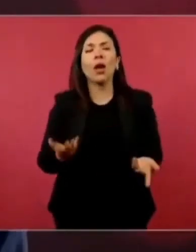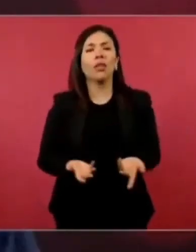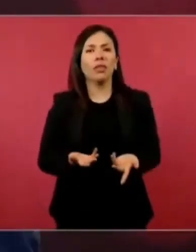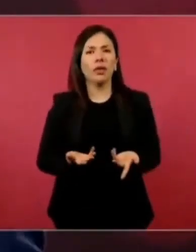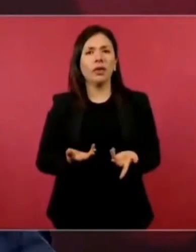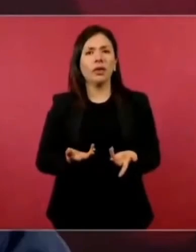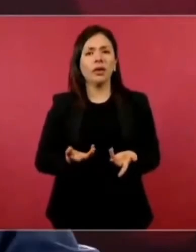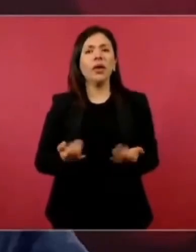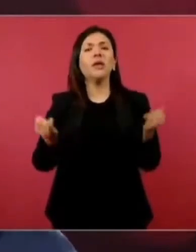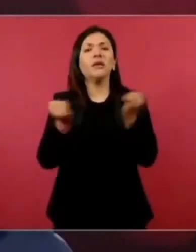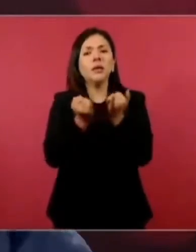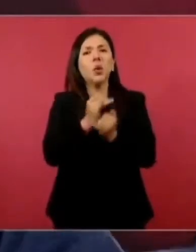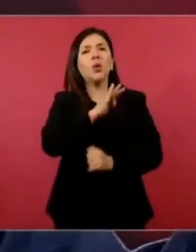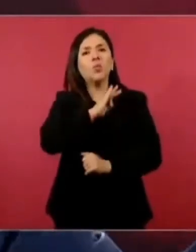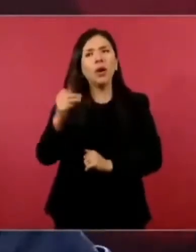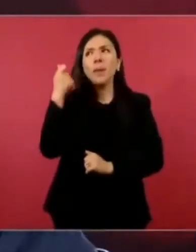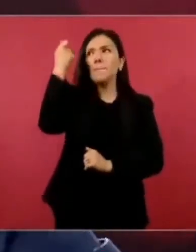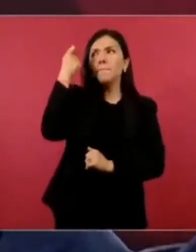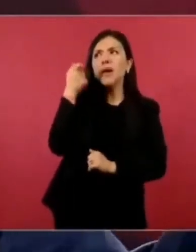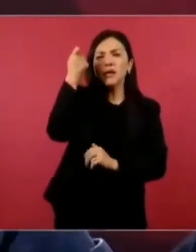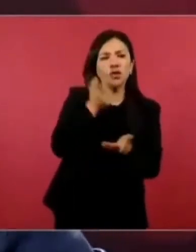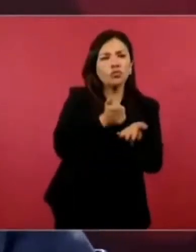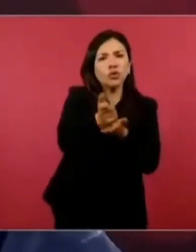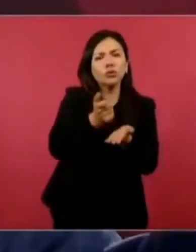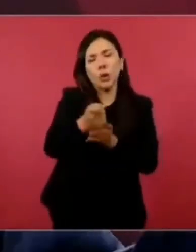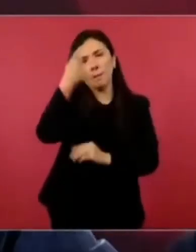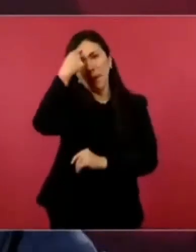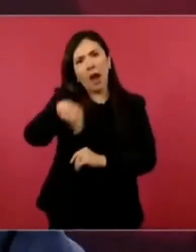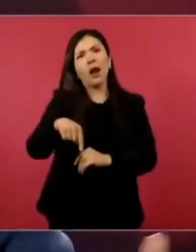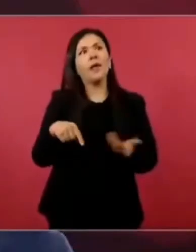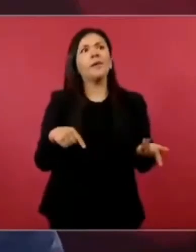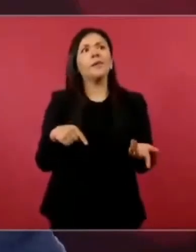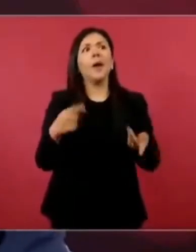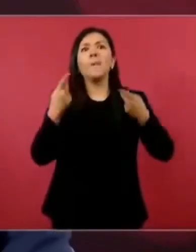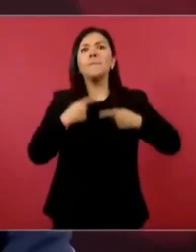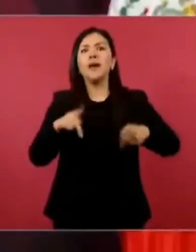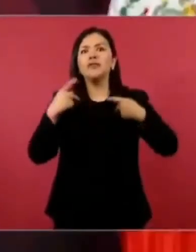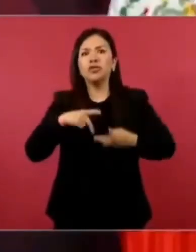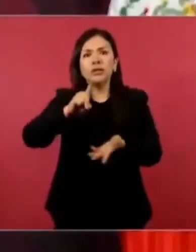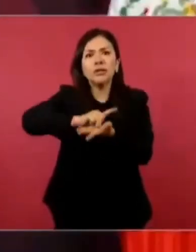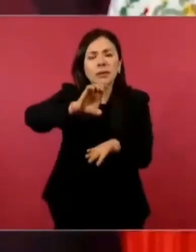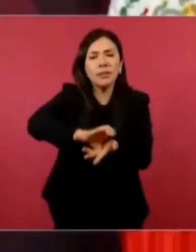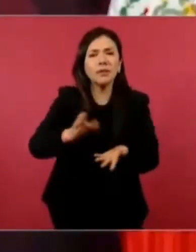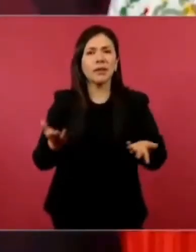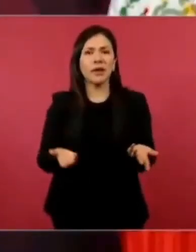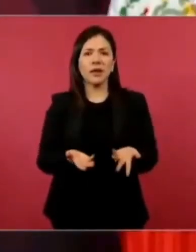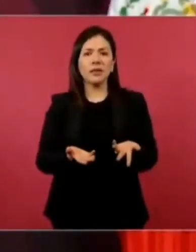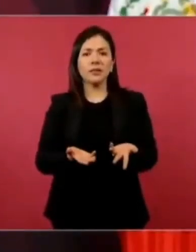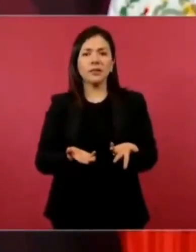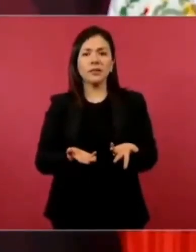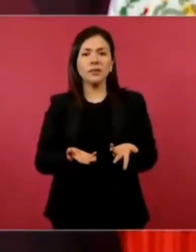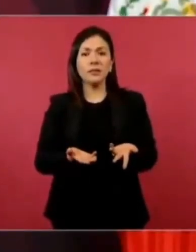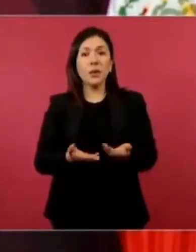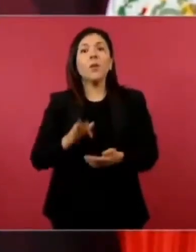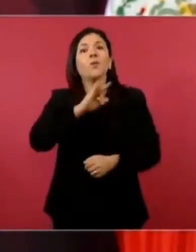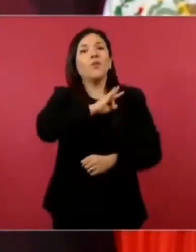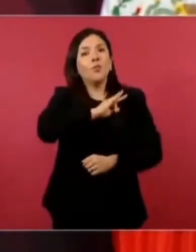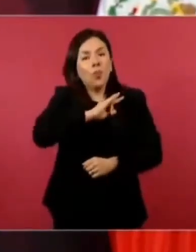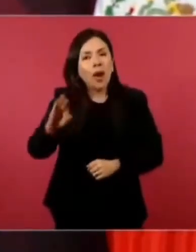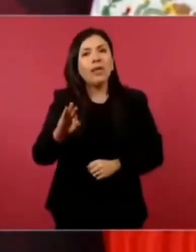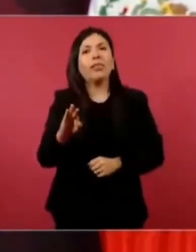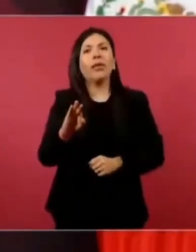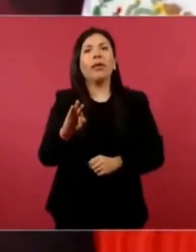nos permitieron dar pensión a personas con discapacidad, nos